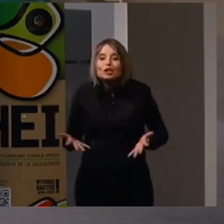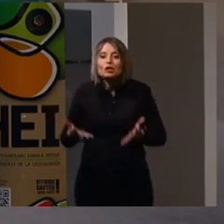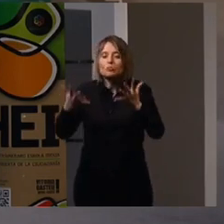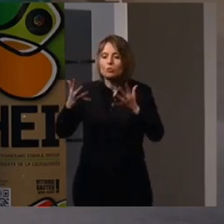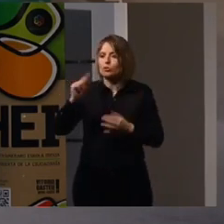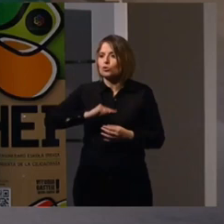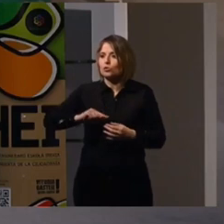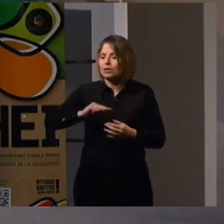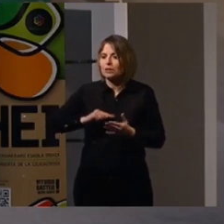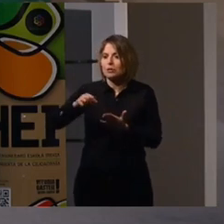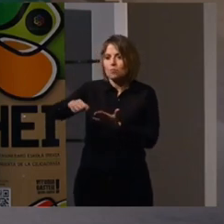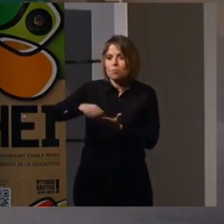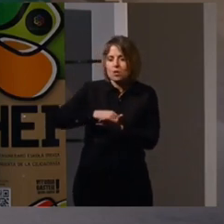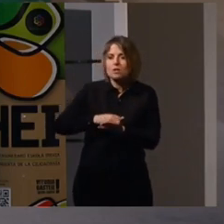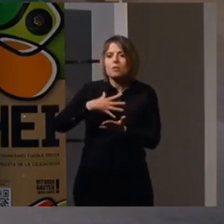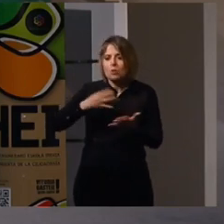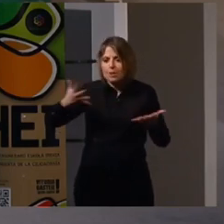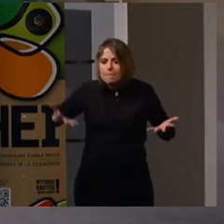esa desolación se pueda convertir en